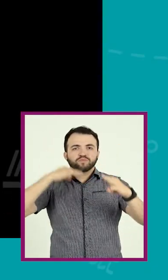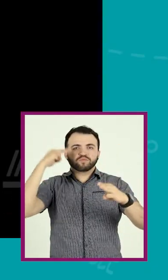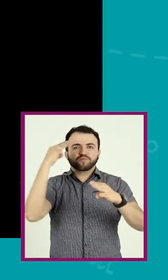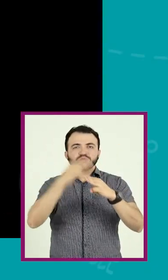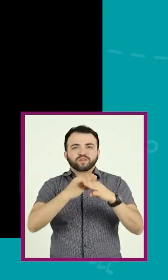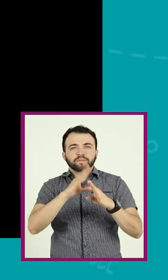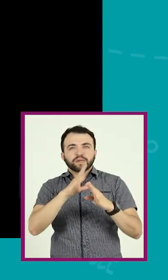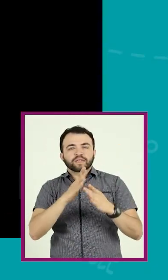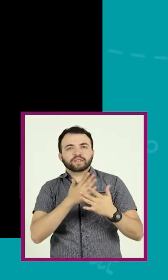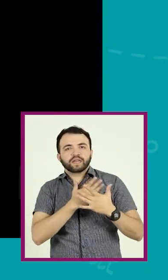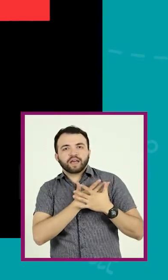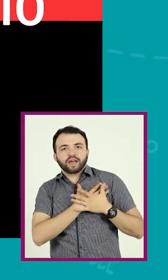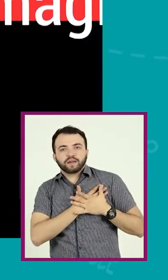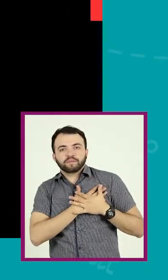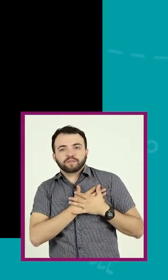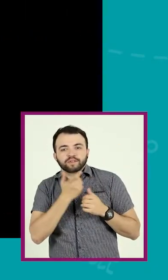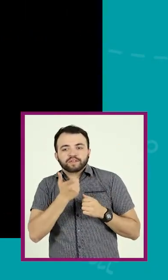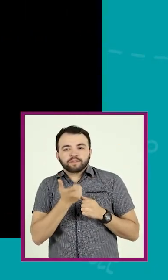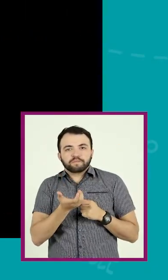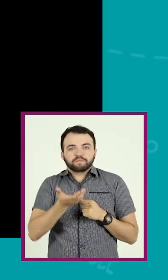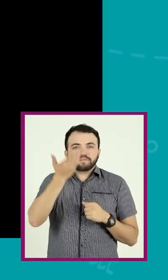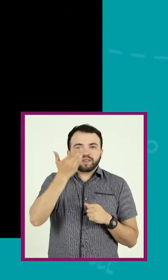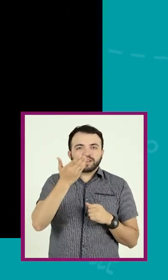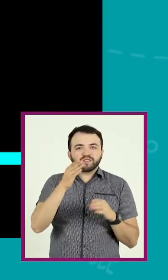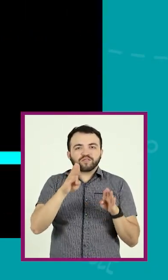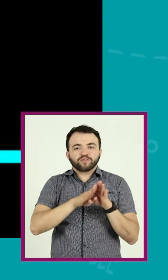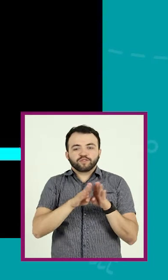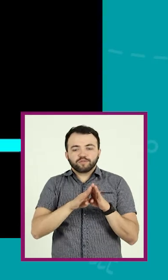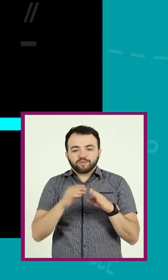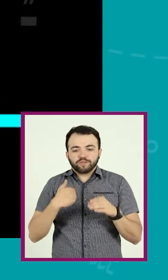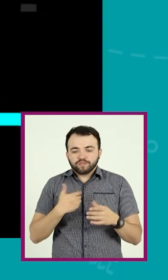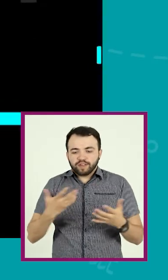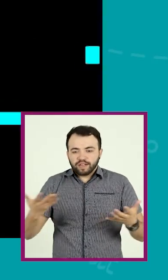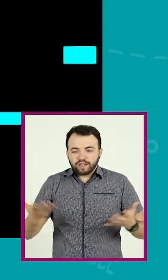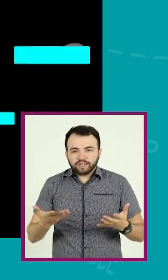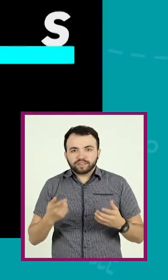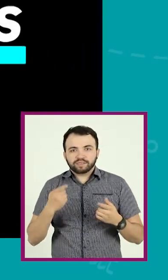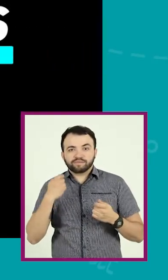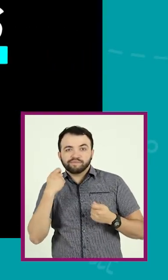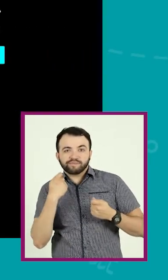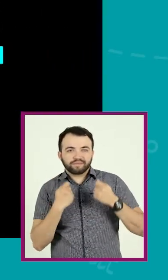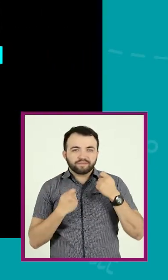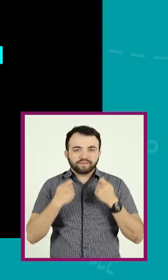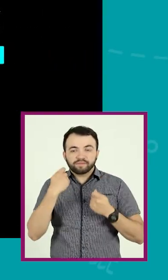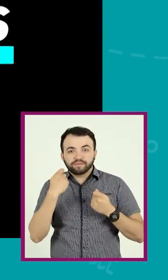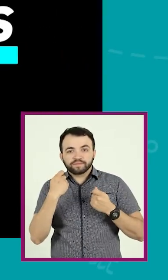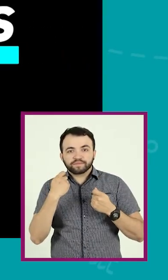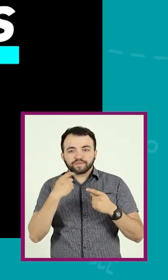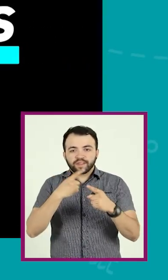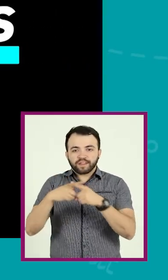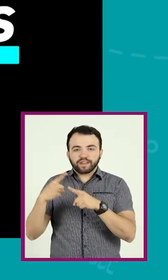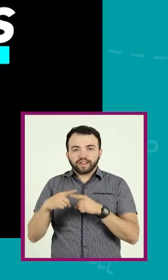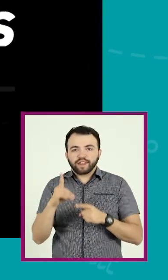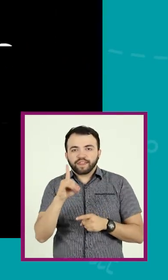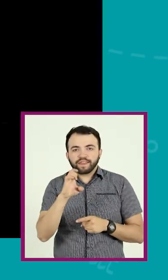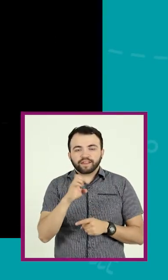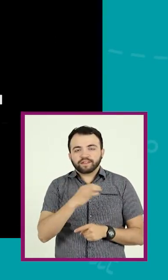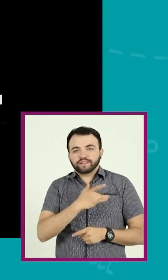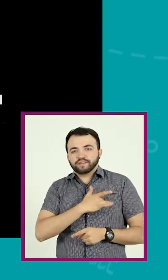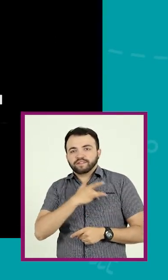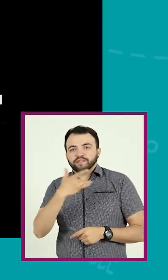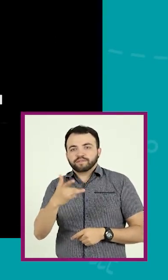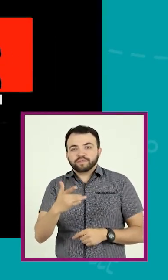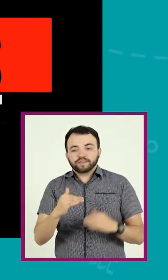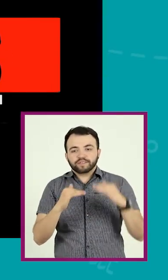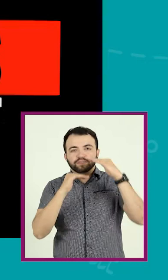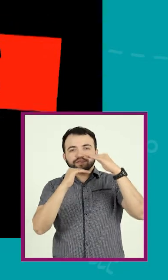un imaginario mundializado que determina expectativas, comportamientos, gestos y señales